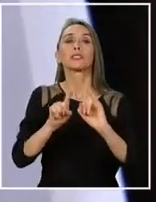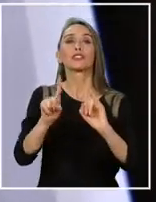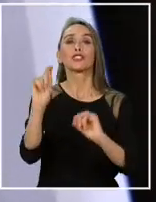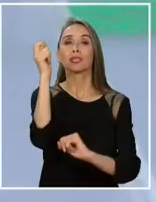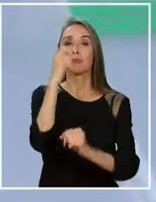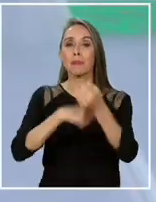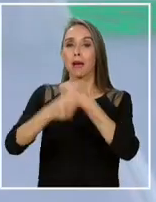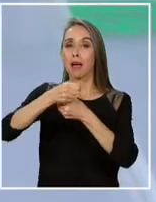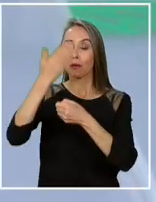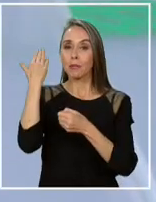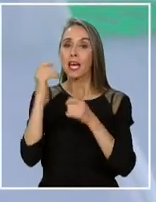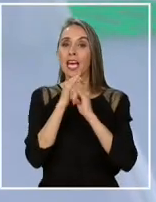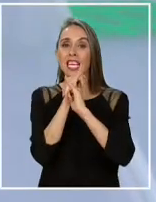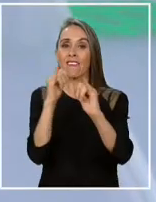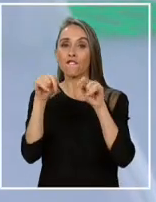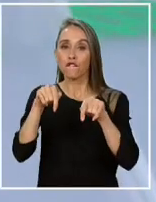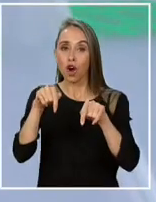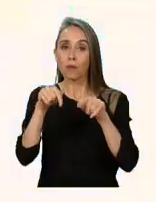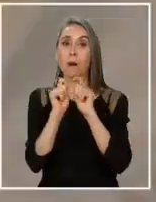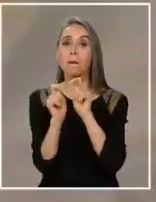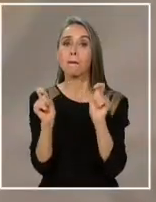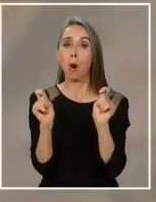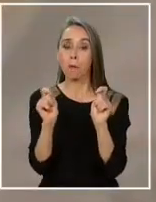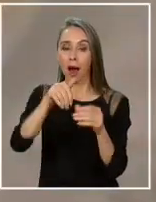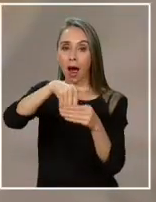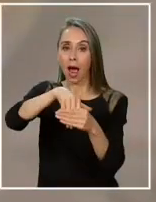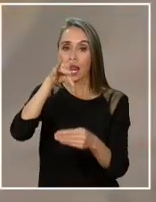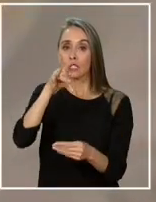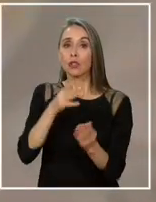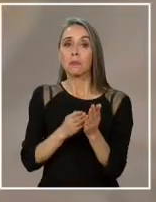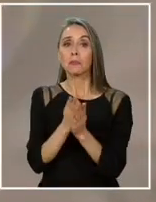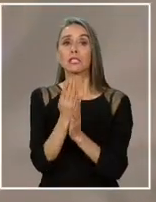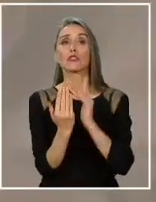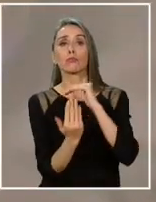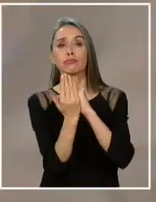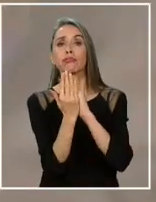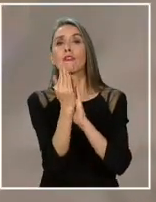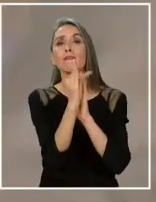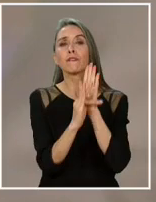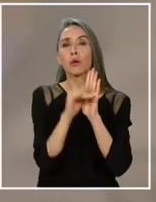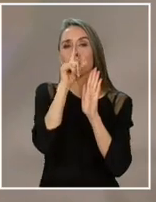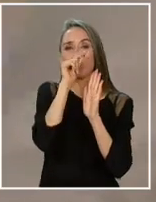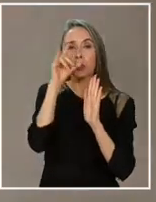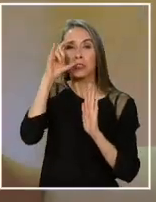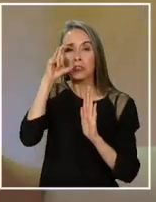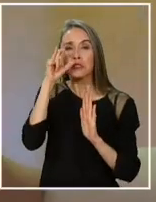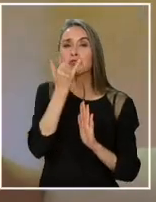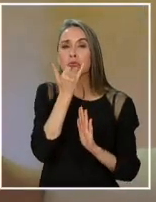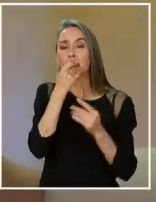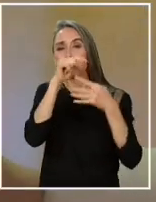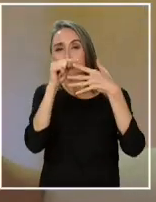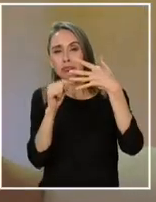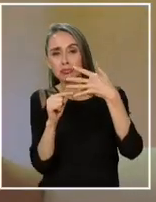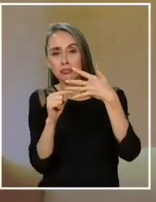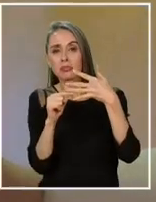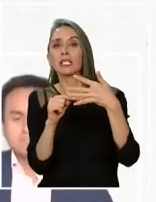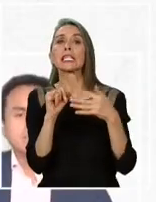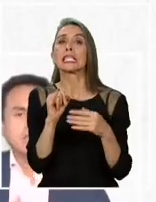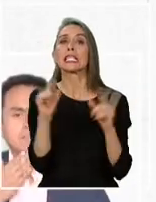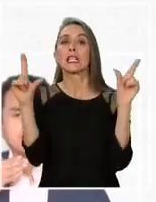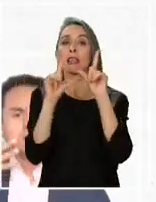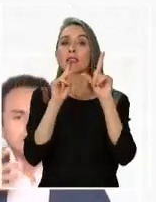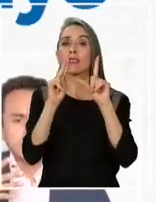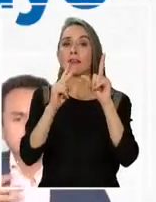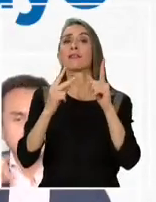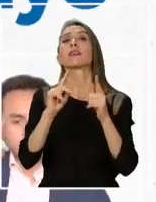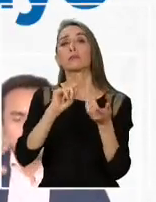pasado. El spot informativo de esta elección comenzó a circular ya en redes sociales y medios de comunicación y en las próximas horas será